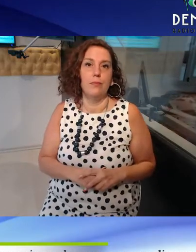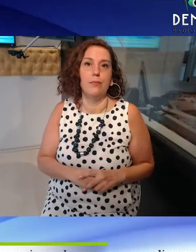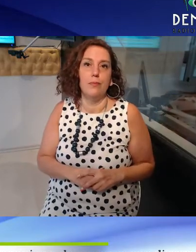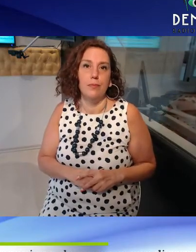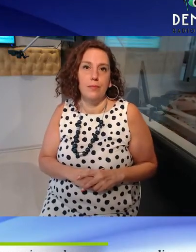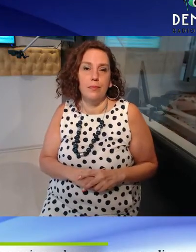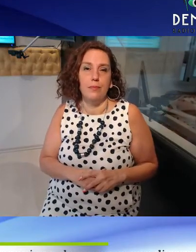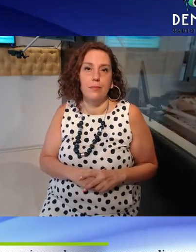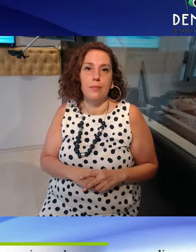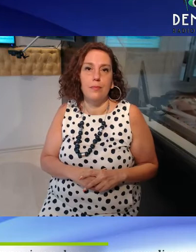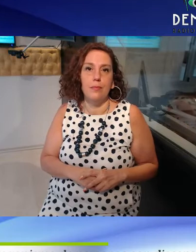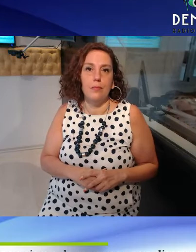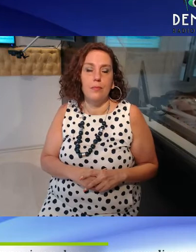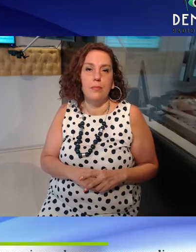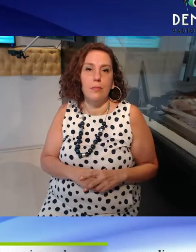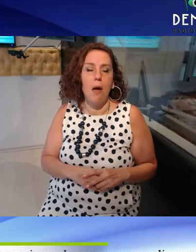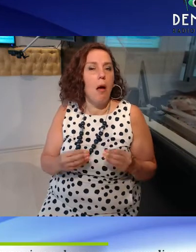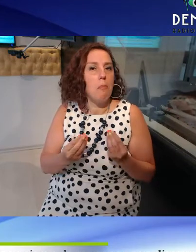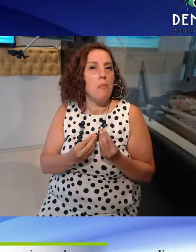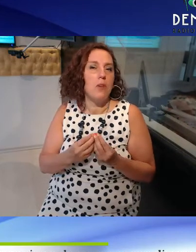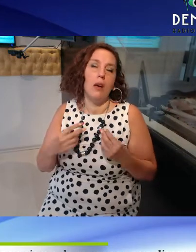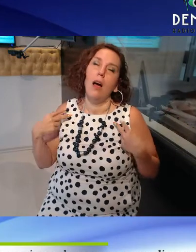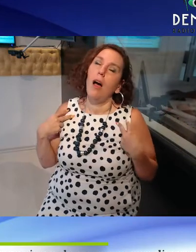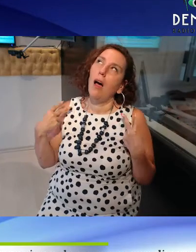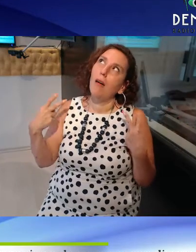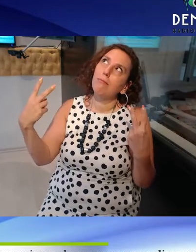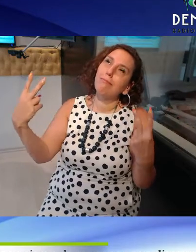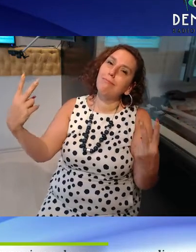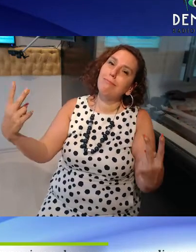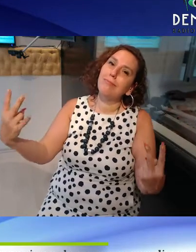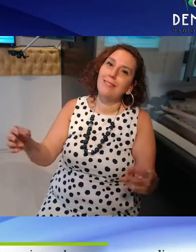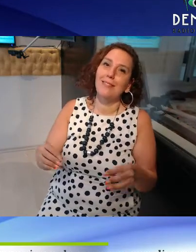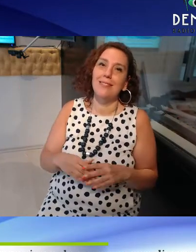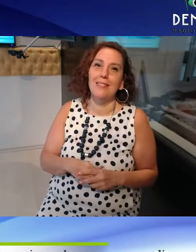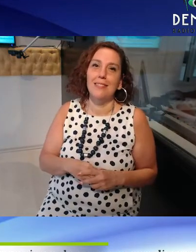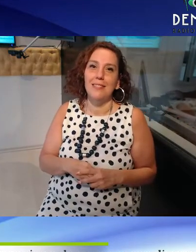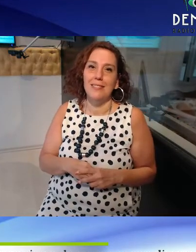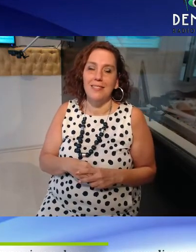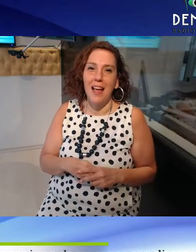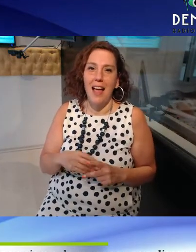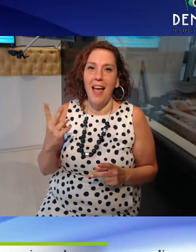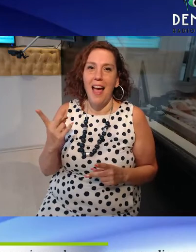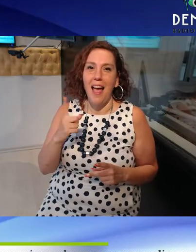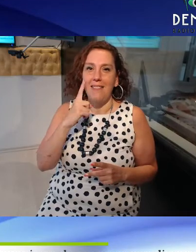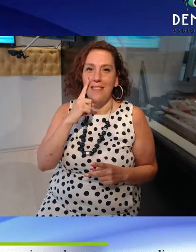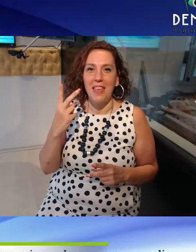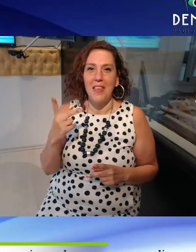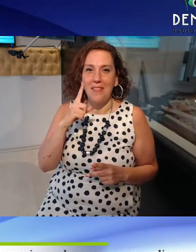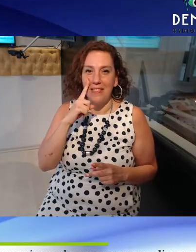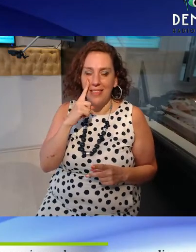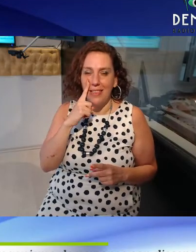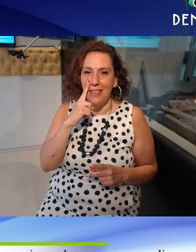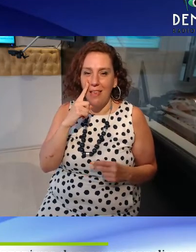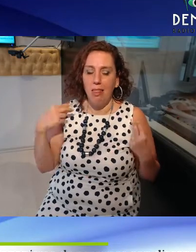afuera. Sí. Que hay mucha gente que está de vacaciones en esta época del año. ¿Y quién está de vacaciones? Vivi, la profesora de yoga. De Senderos.